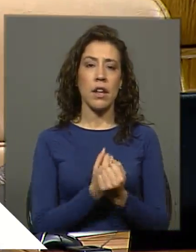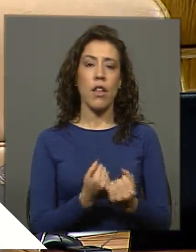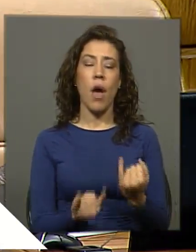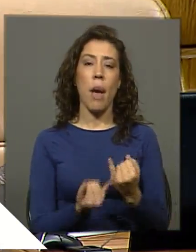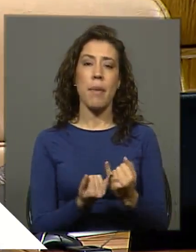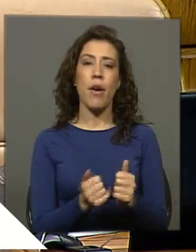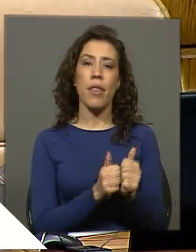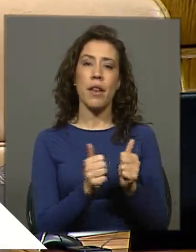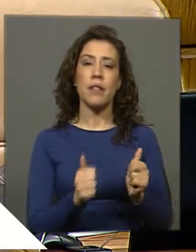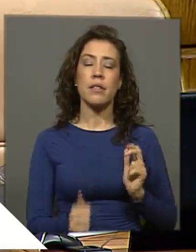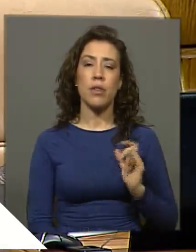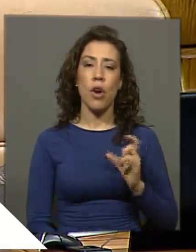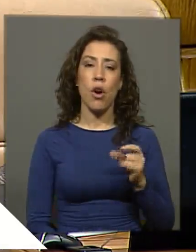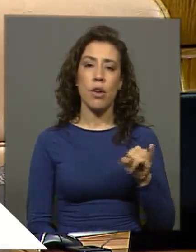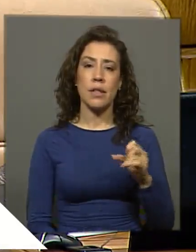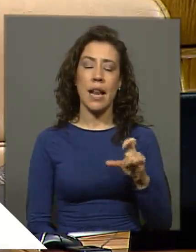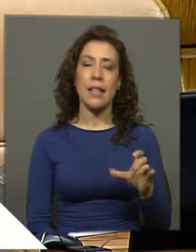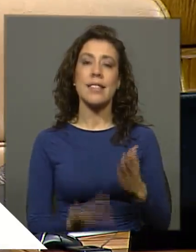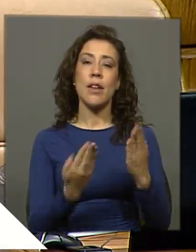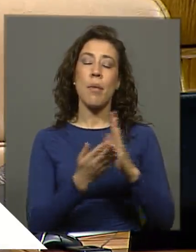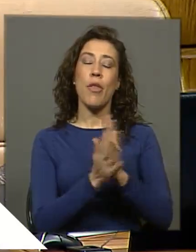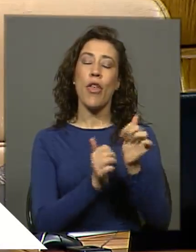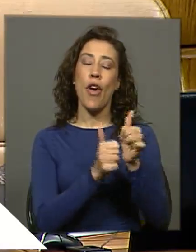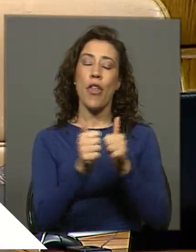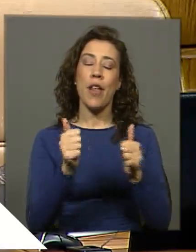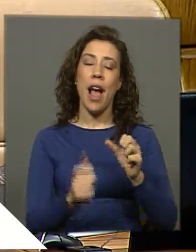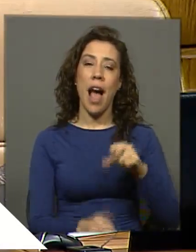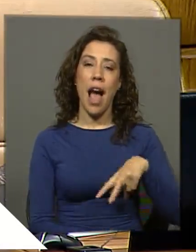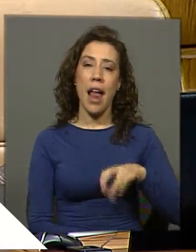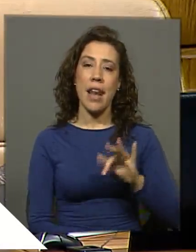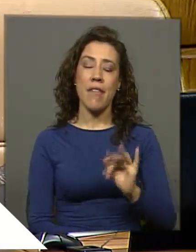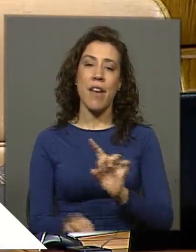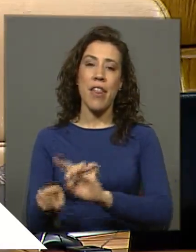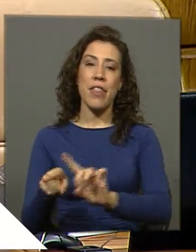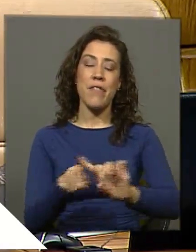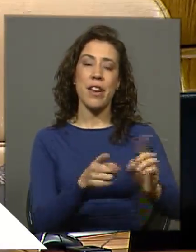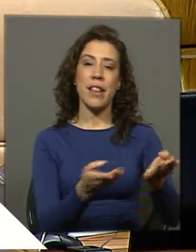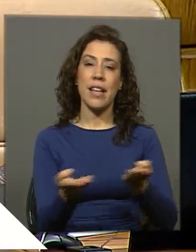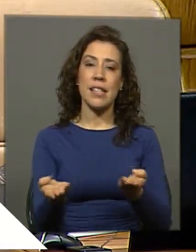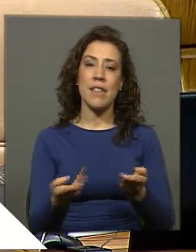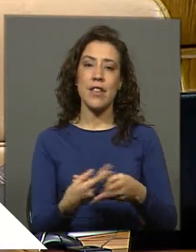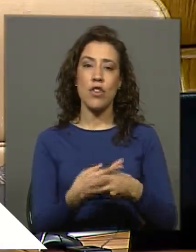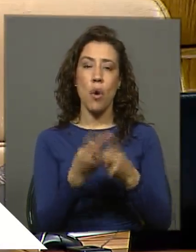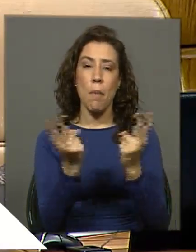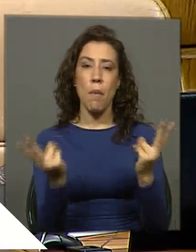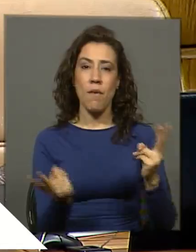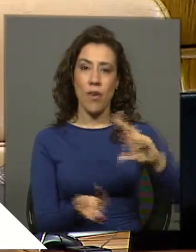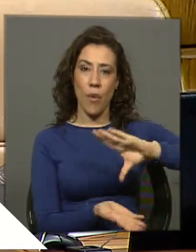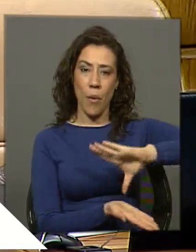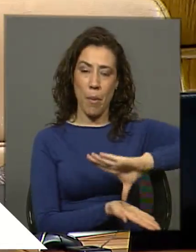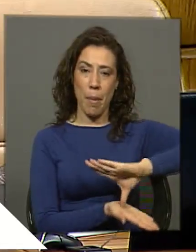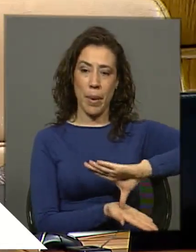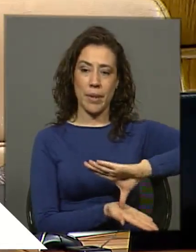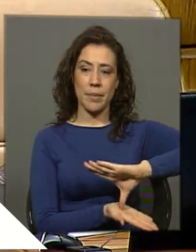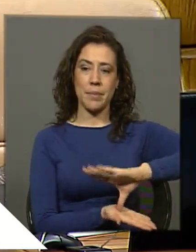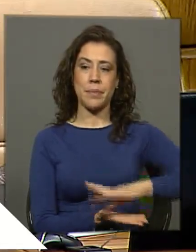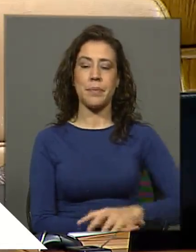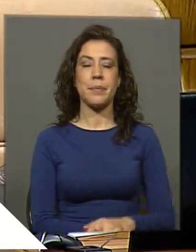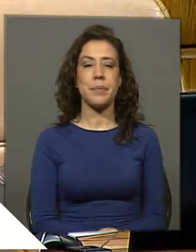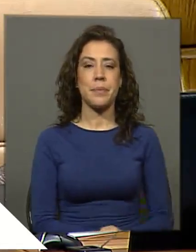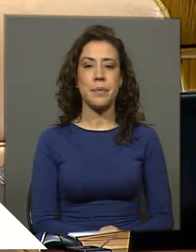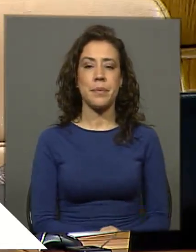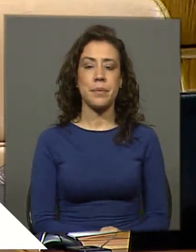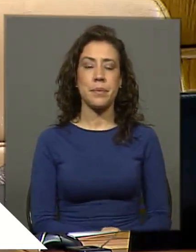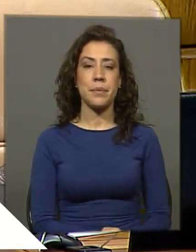dirigente Jorge González saludar a todos los dirigentes de la ANEF de los distintos servicios públicos del país para